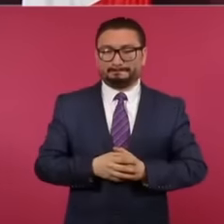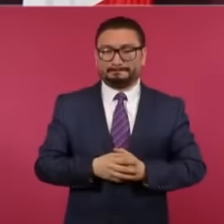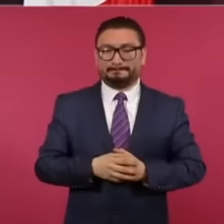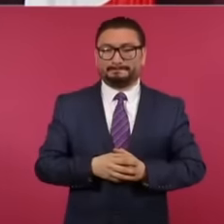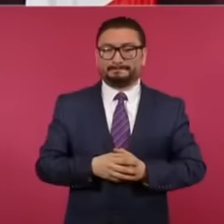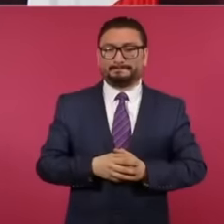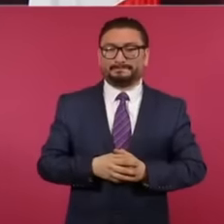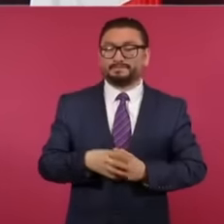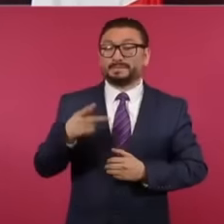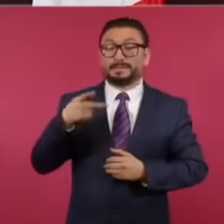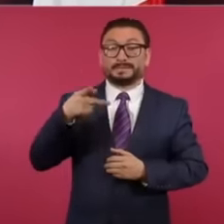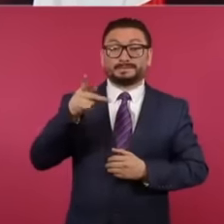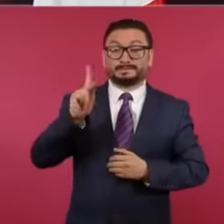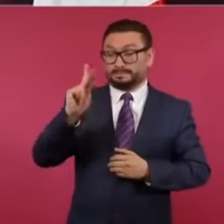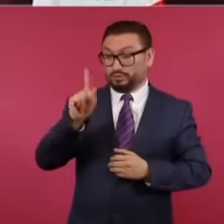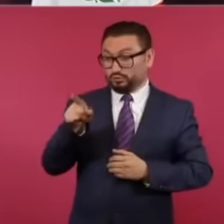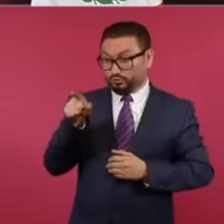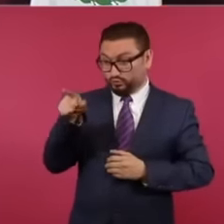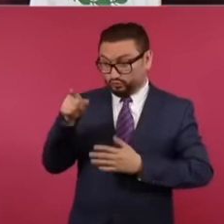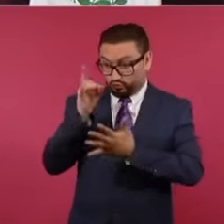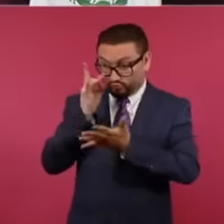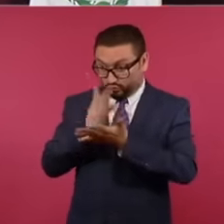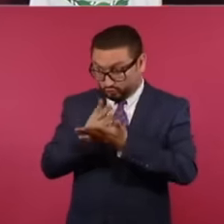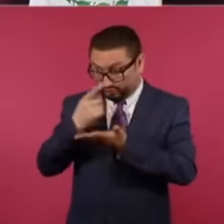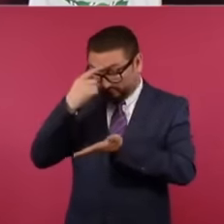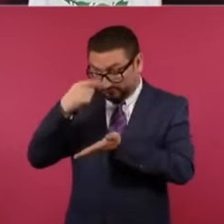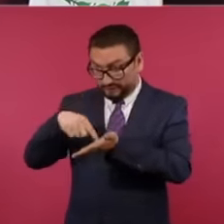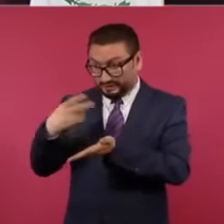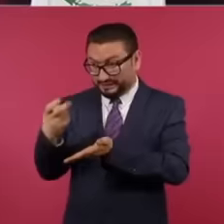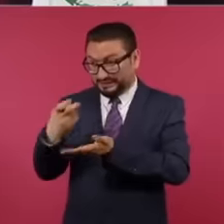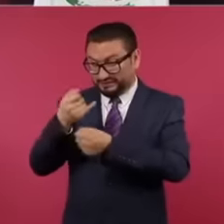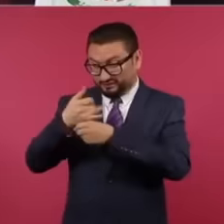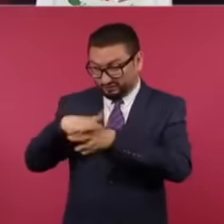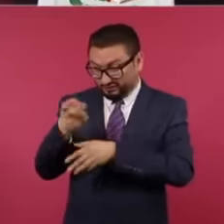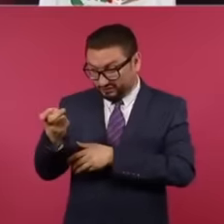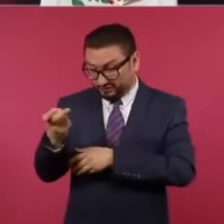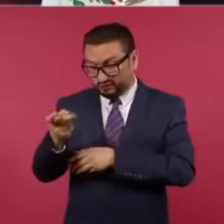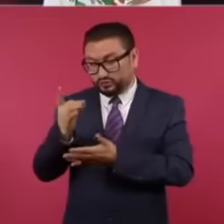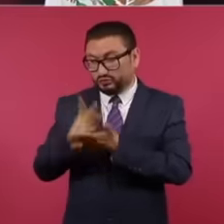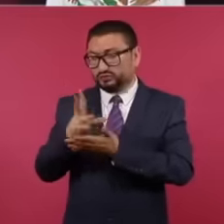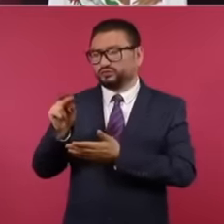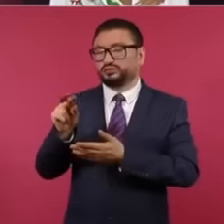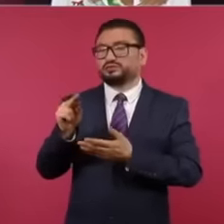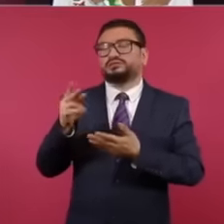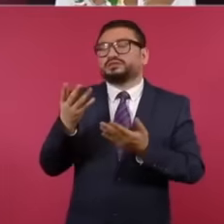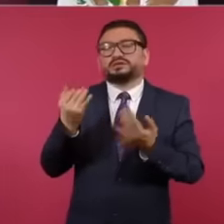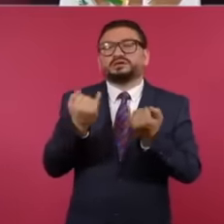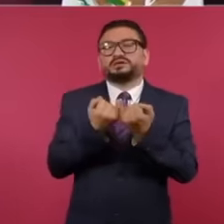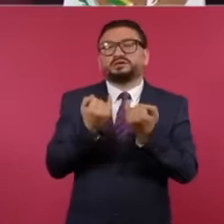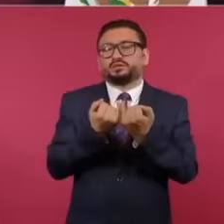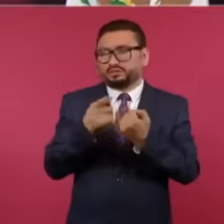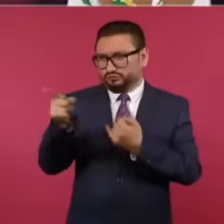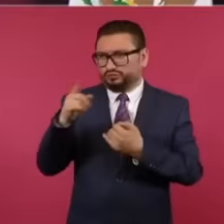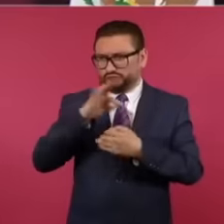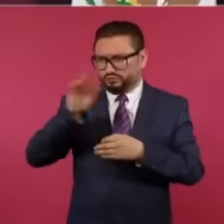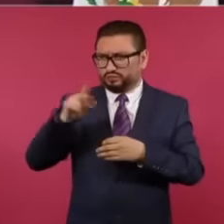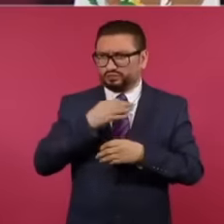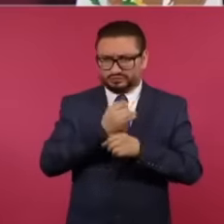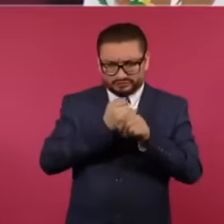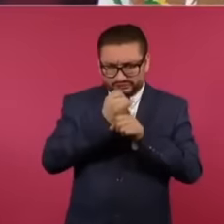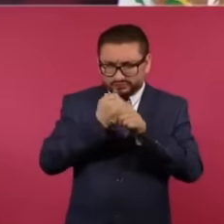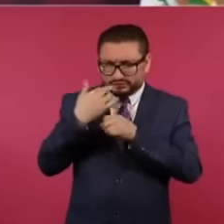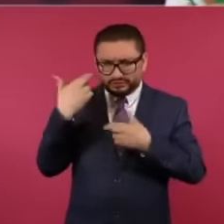Pero no solo es tu caso, o sea, por esa información. Además, si lo revisas, te